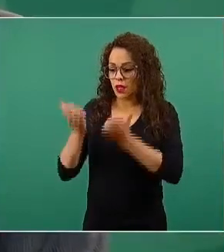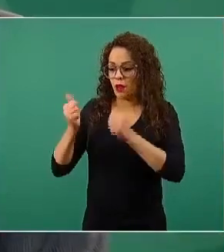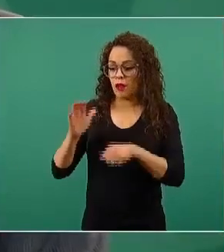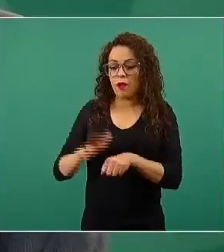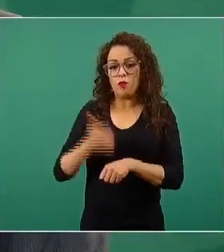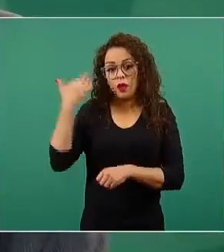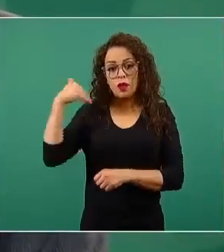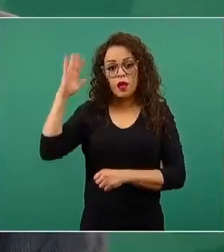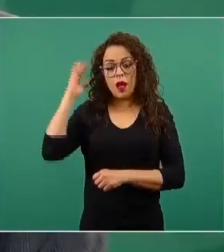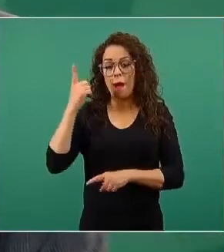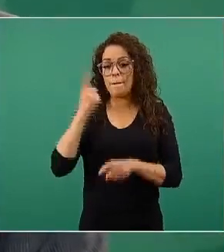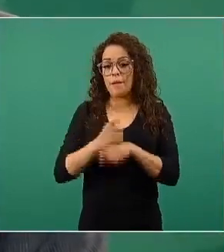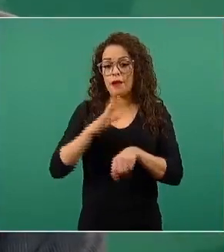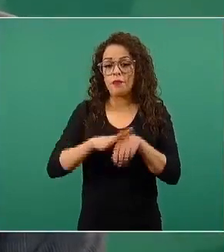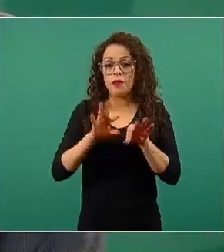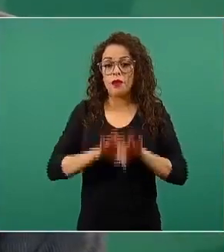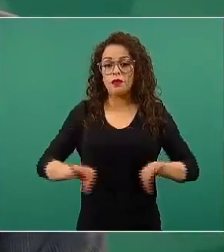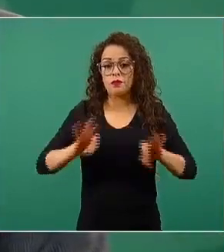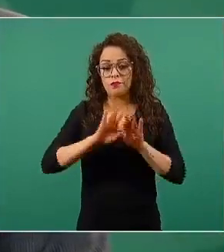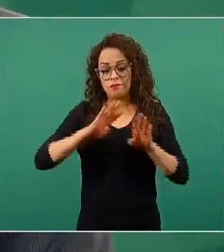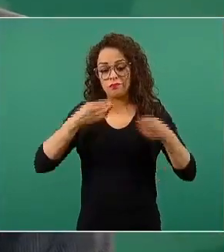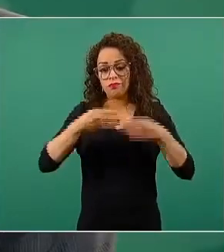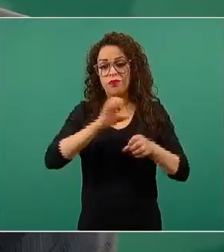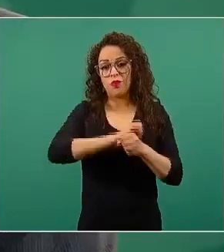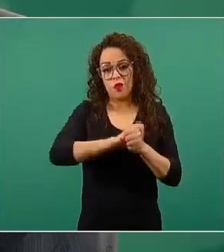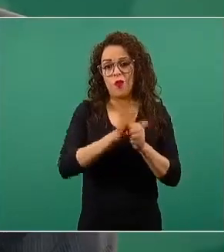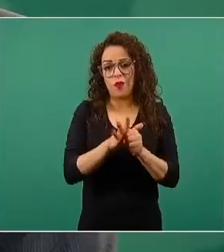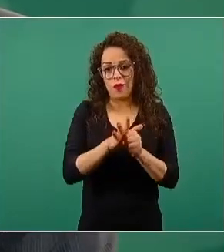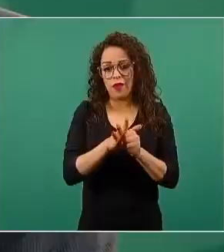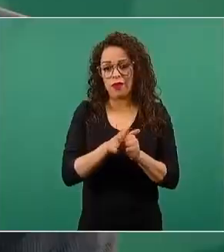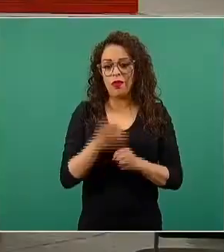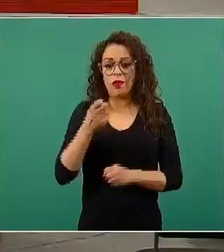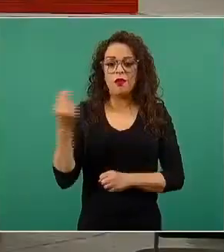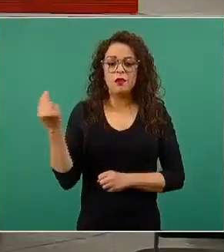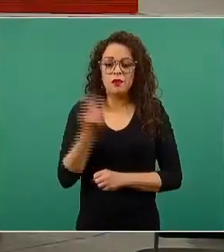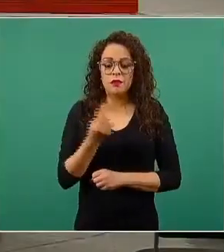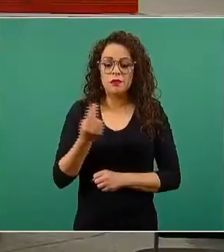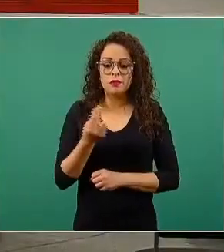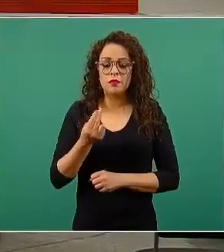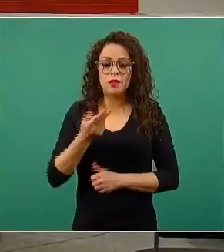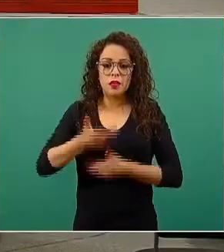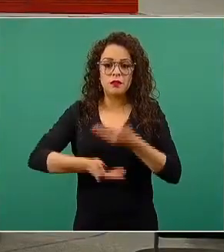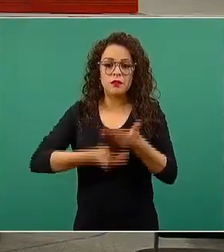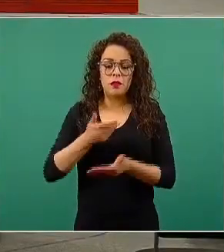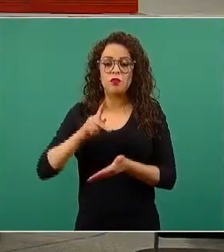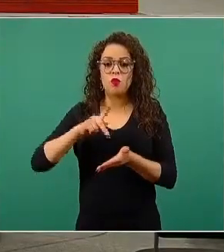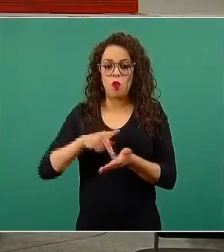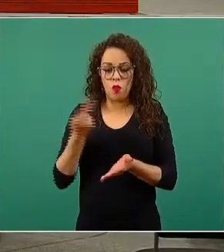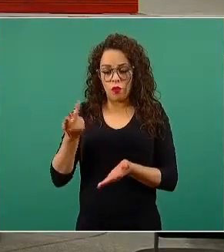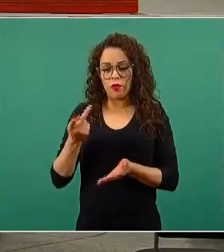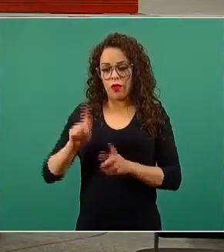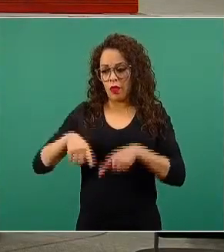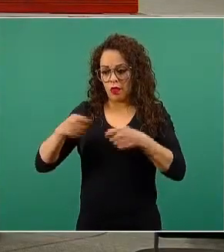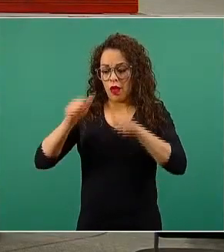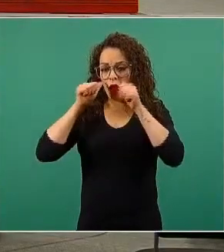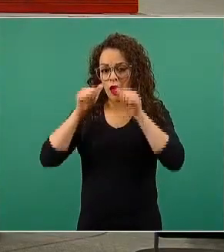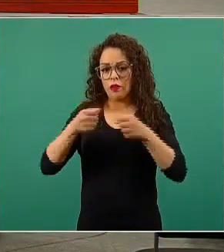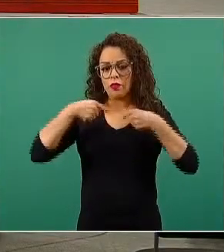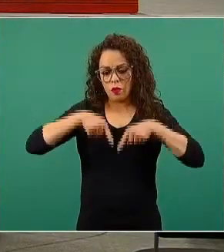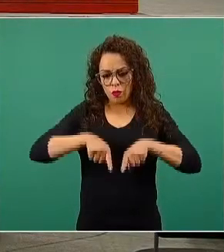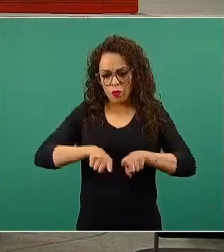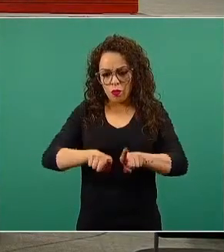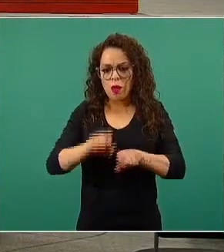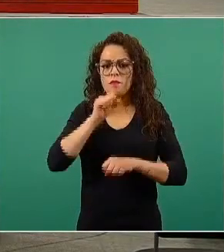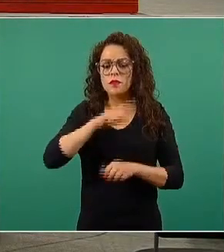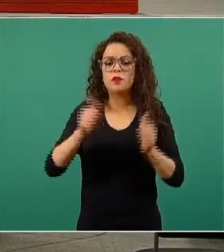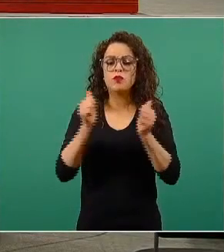estamos trabajando en el sistema estatal de salud para recuperar estos servicios a la par de pues seguir atendiendo el COVID